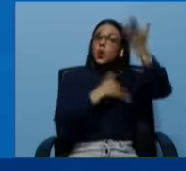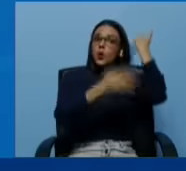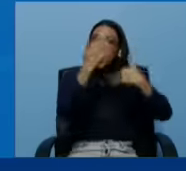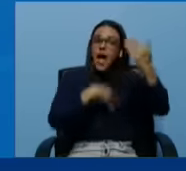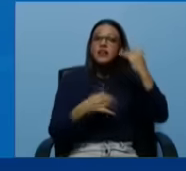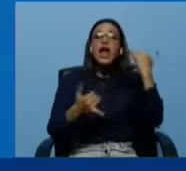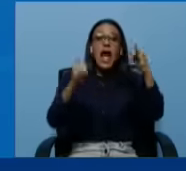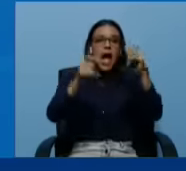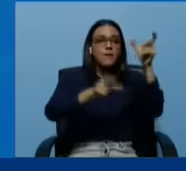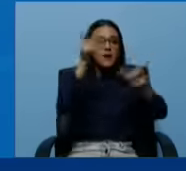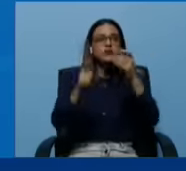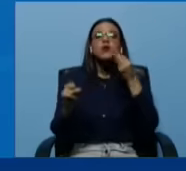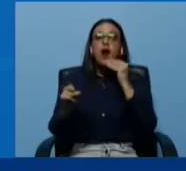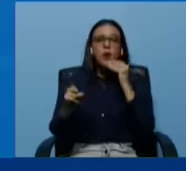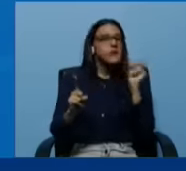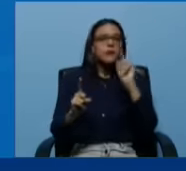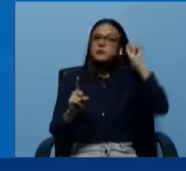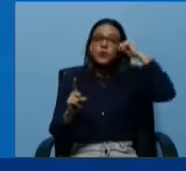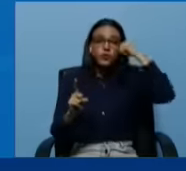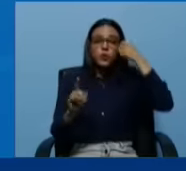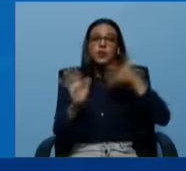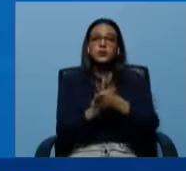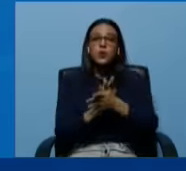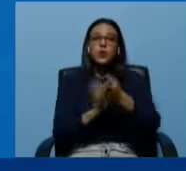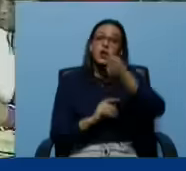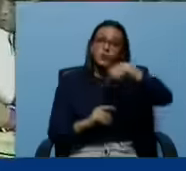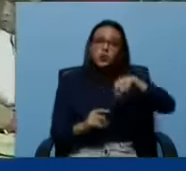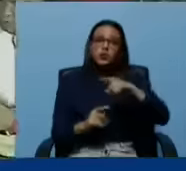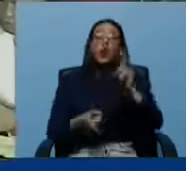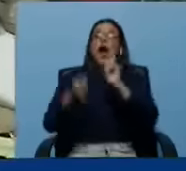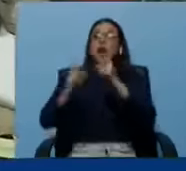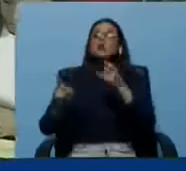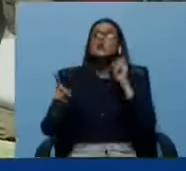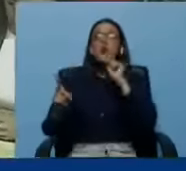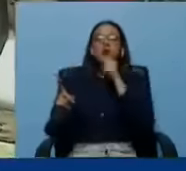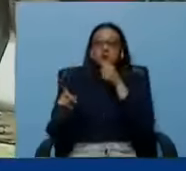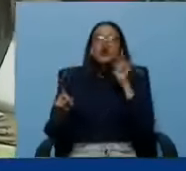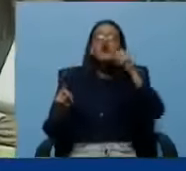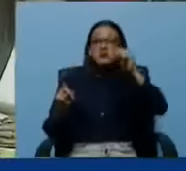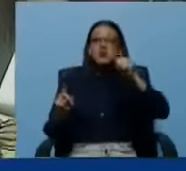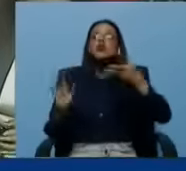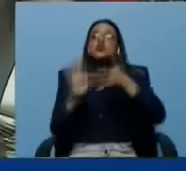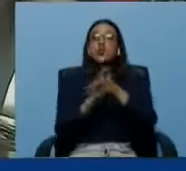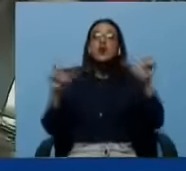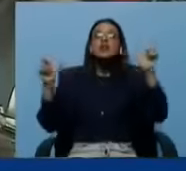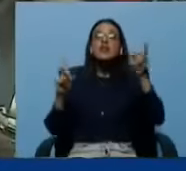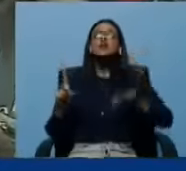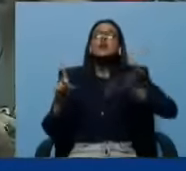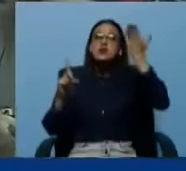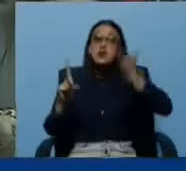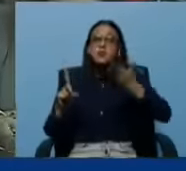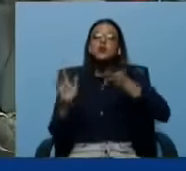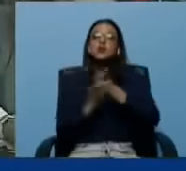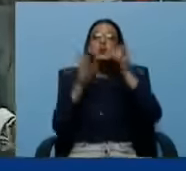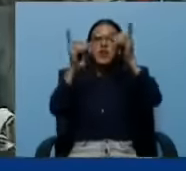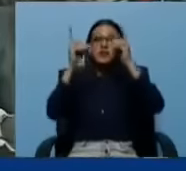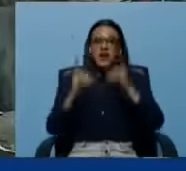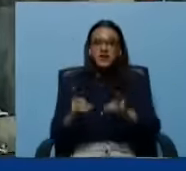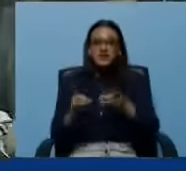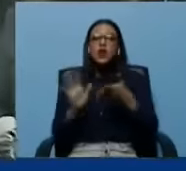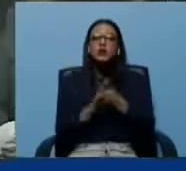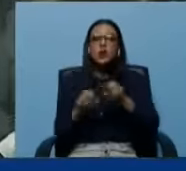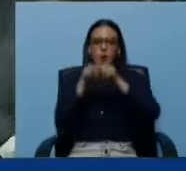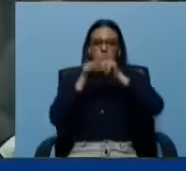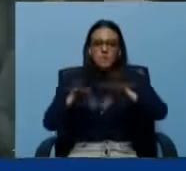quizás no vivió la época nuestra en que las televisoras eran determinantes. Los titulares de la